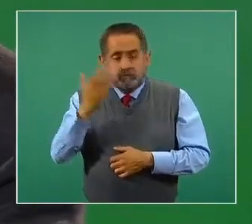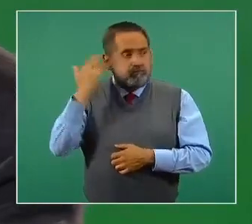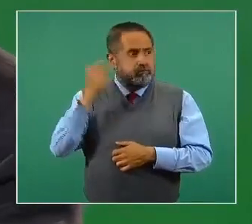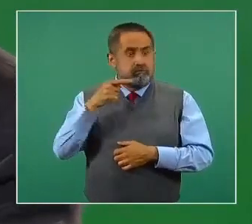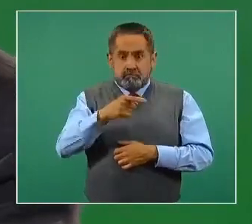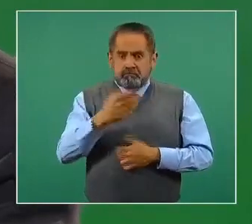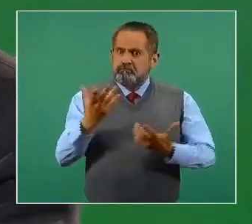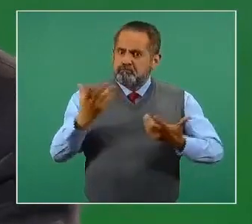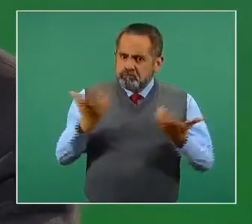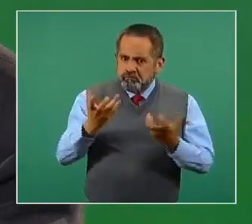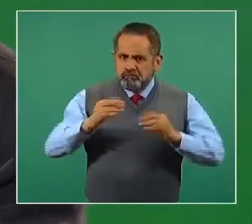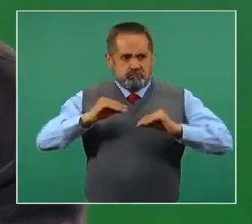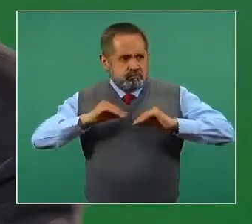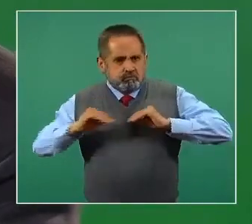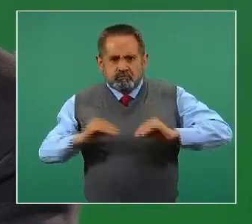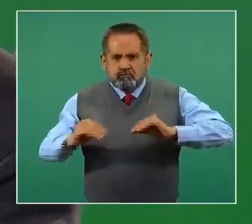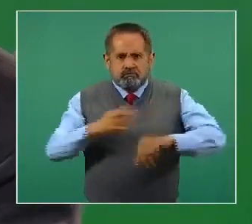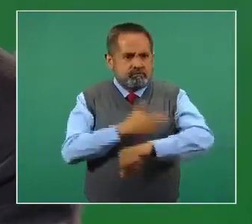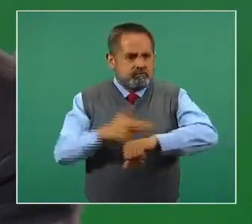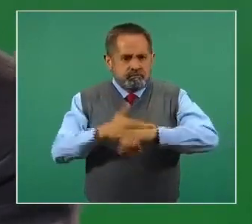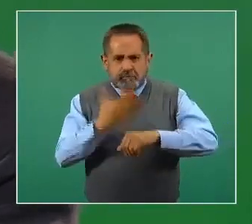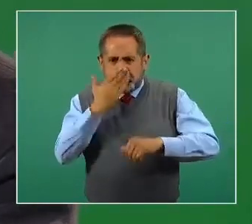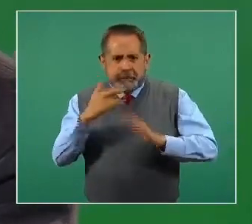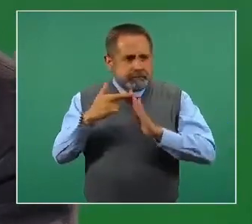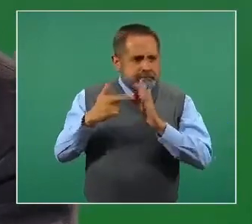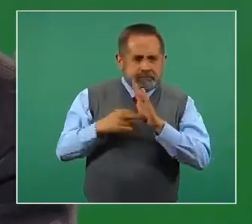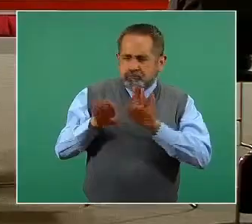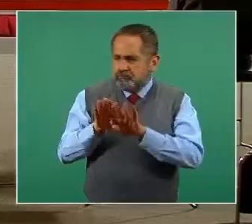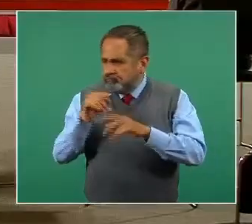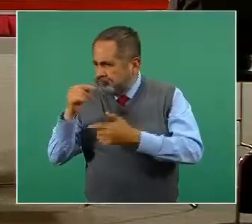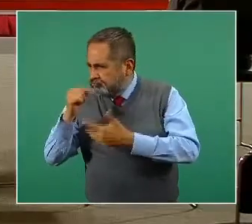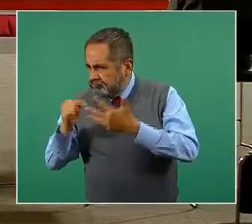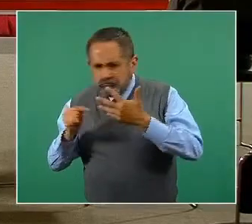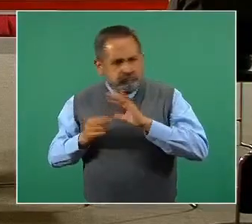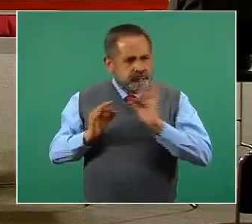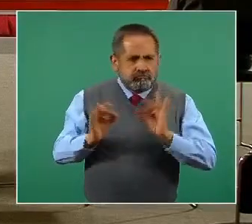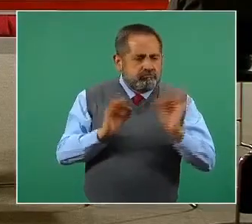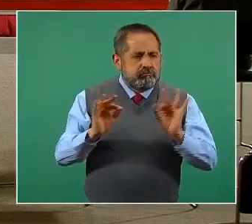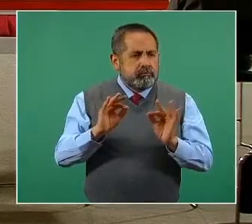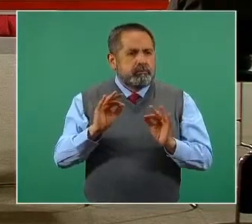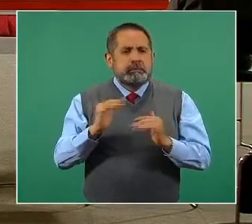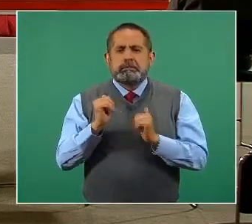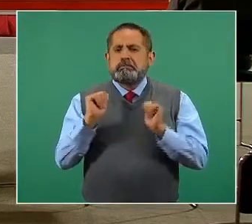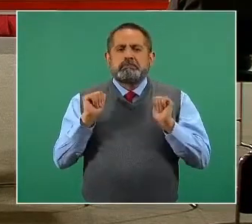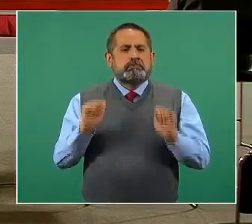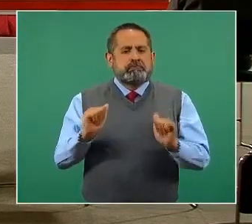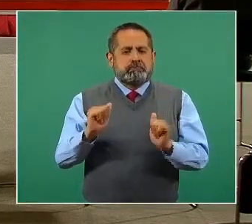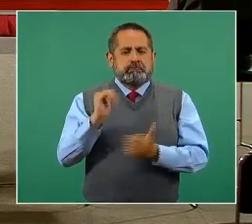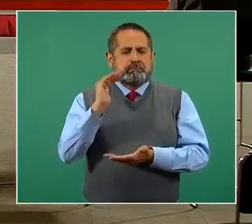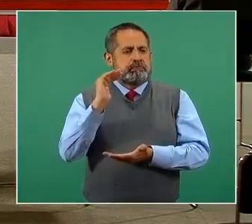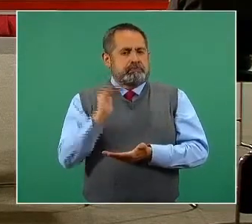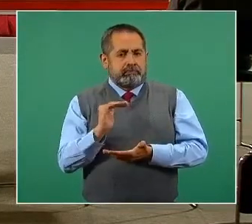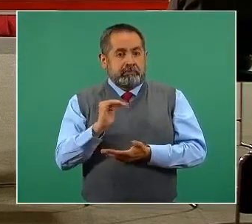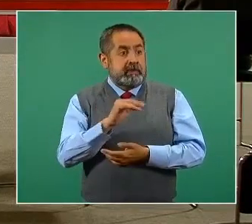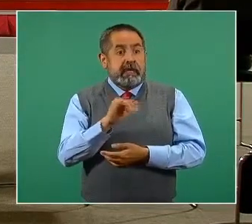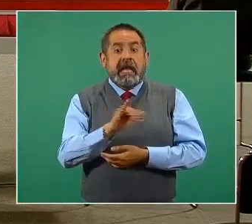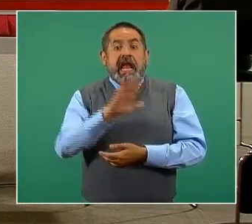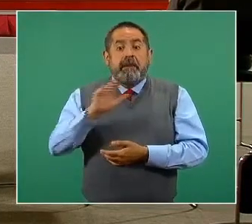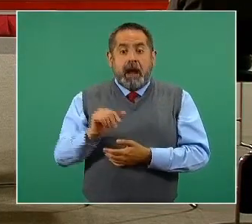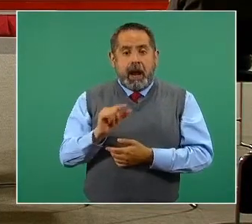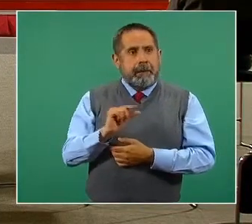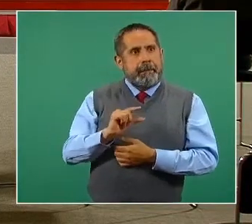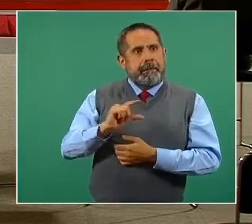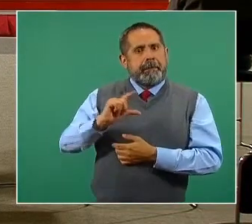actuó de una manera muy correcta, apegada a criterios técnicos y logró que esa tendencia que iba para arriba